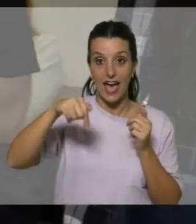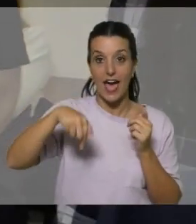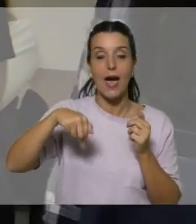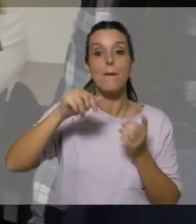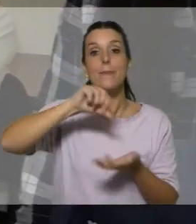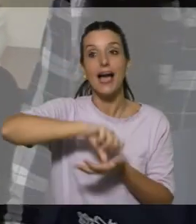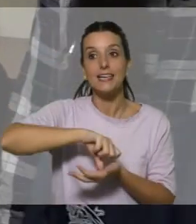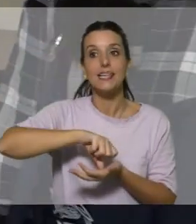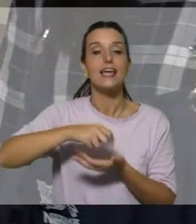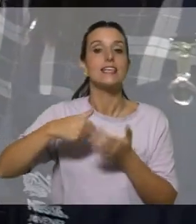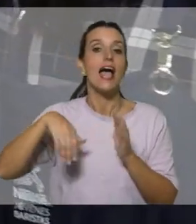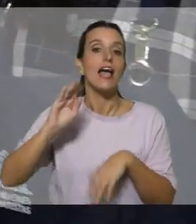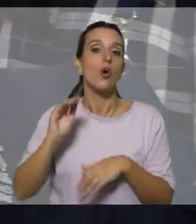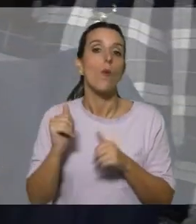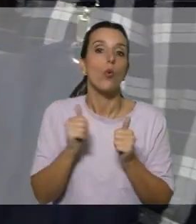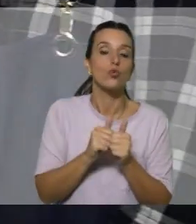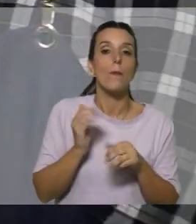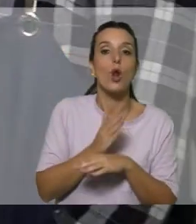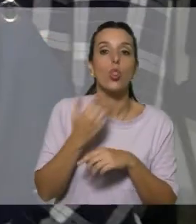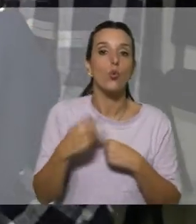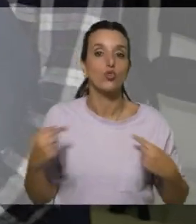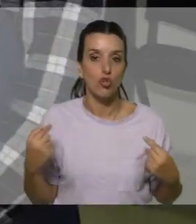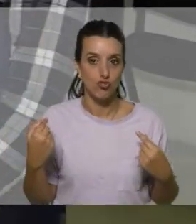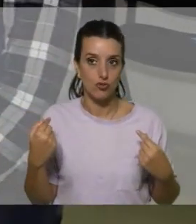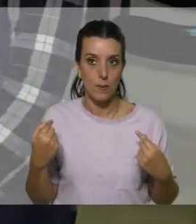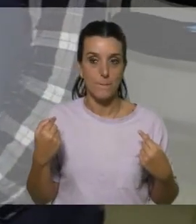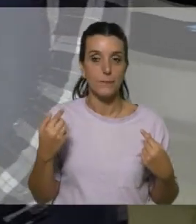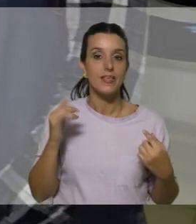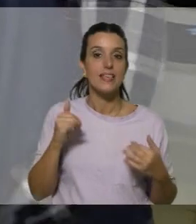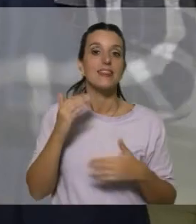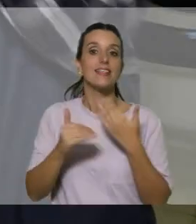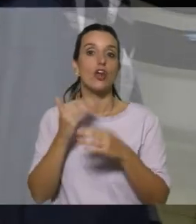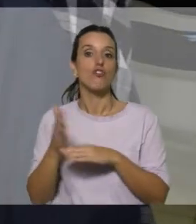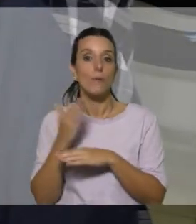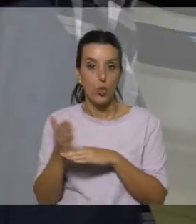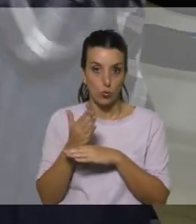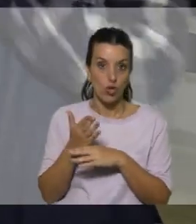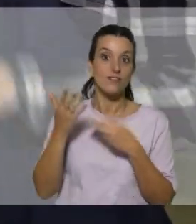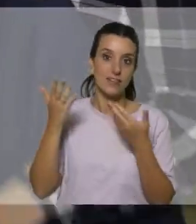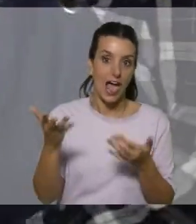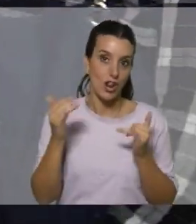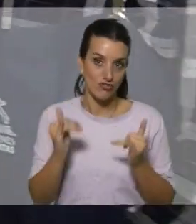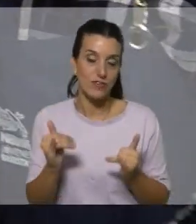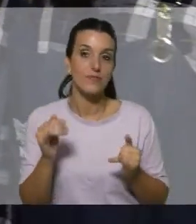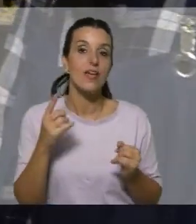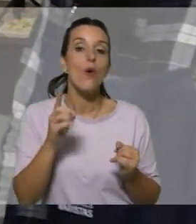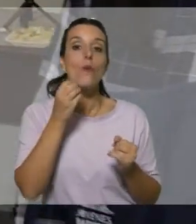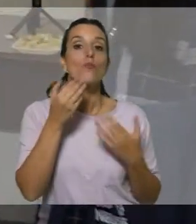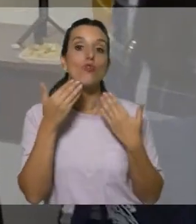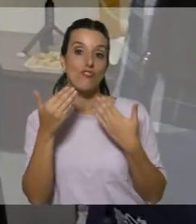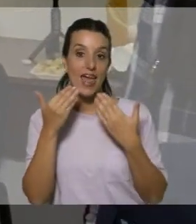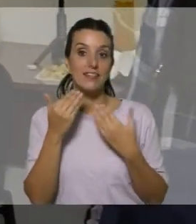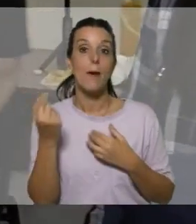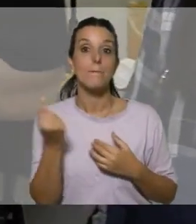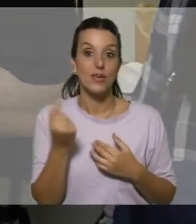nuestro país, que es tipo manager de productos, una cosa así, de desarrollo de productos. Ahí está, bien dicho. Muchísimas gracias por